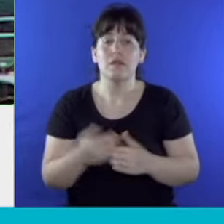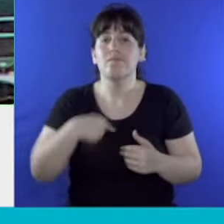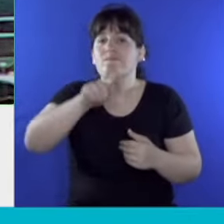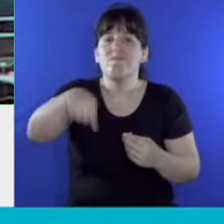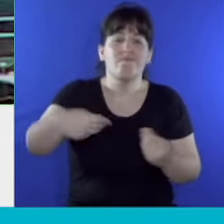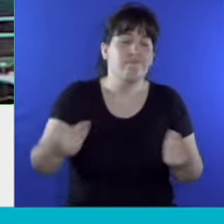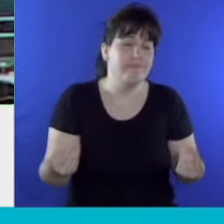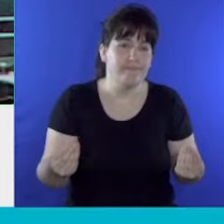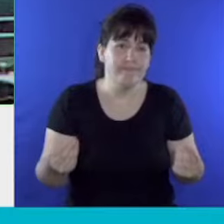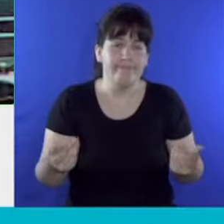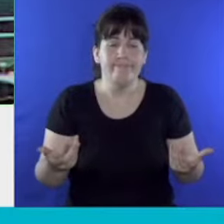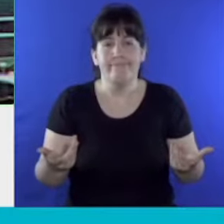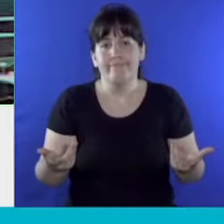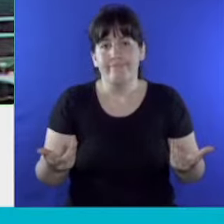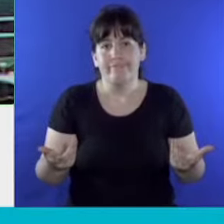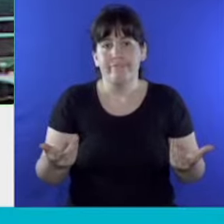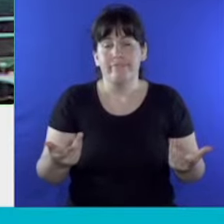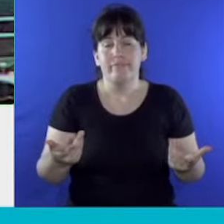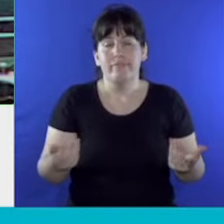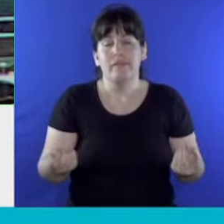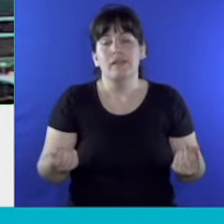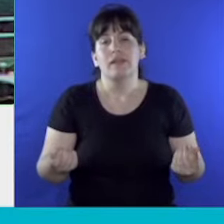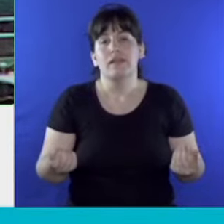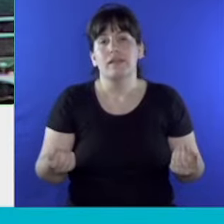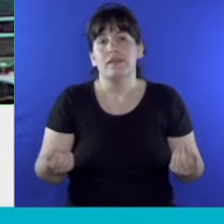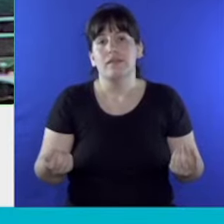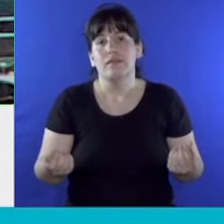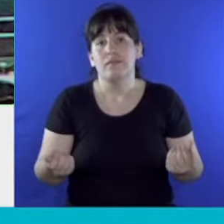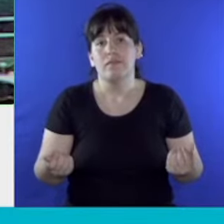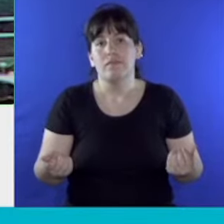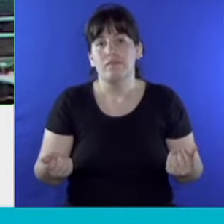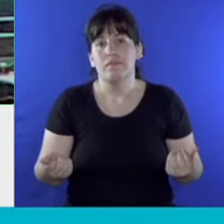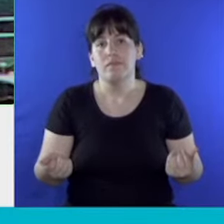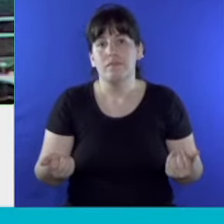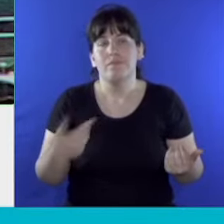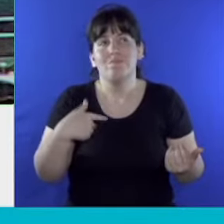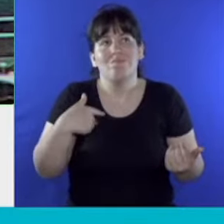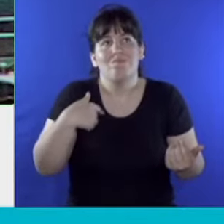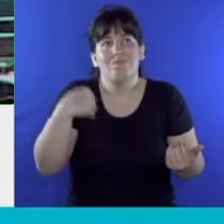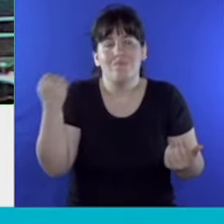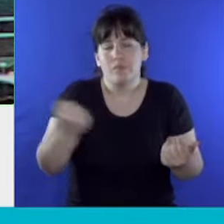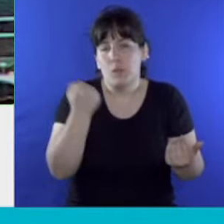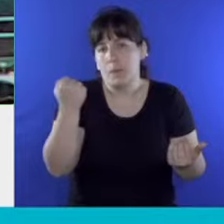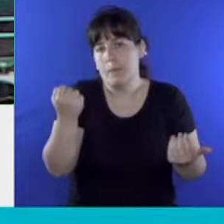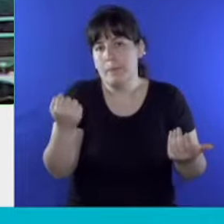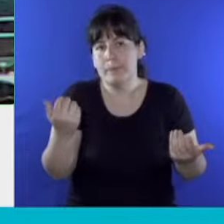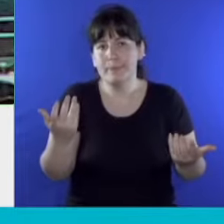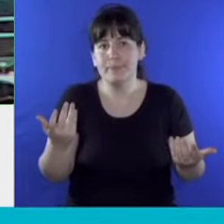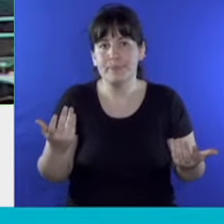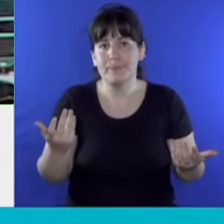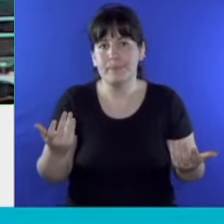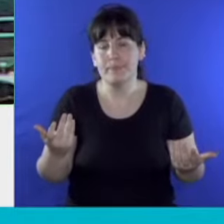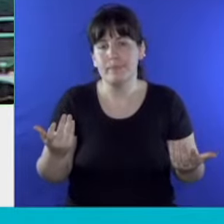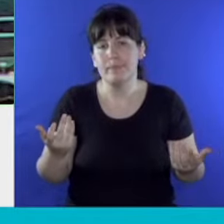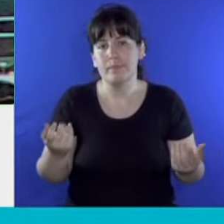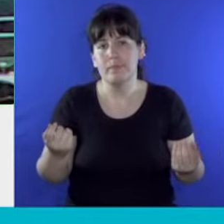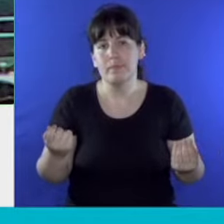consecuencia, señor presidente, es importante